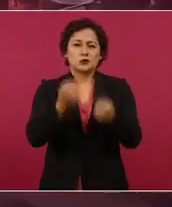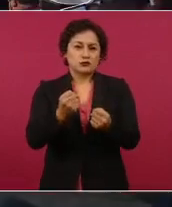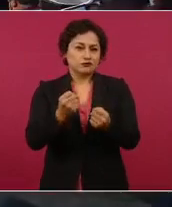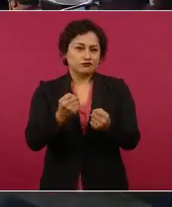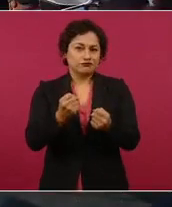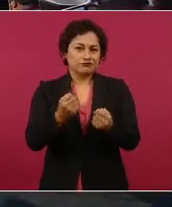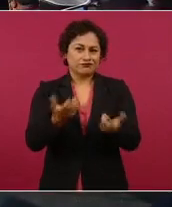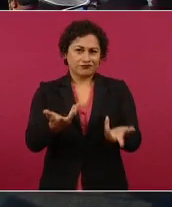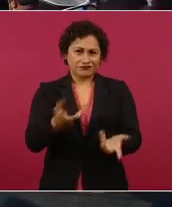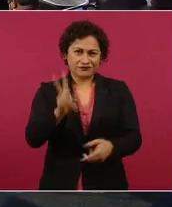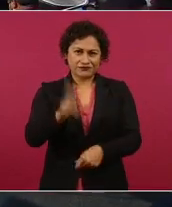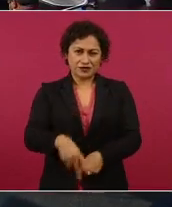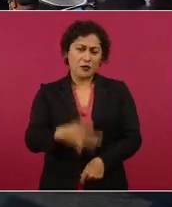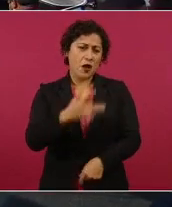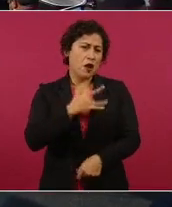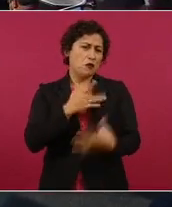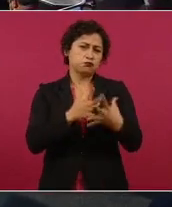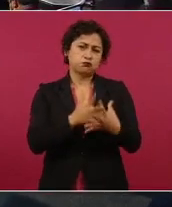puro corazón.